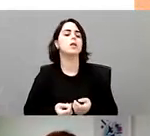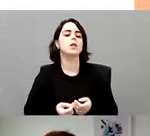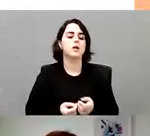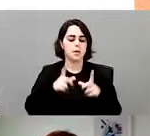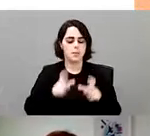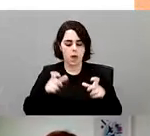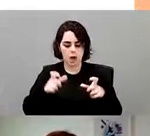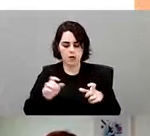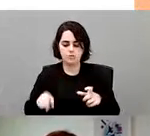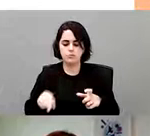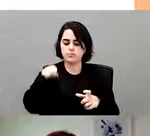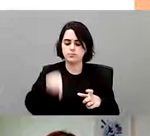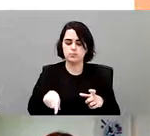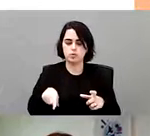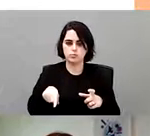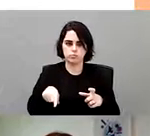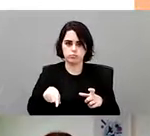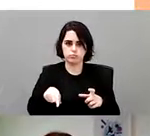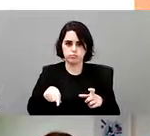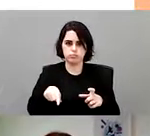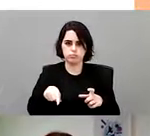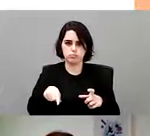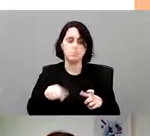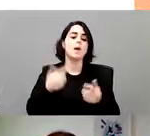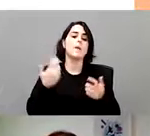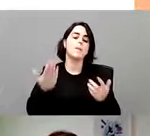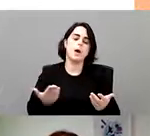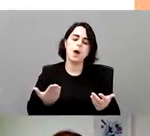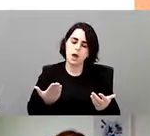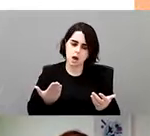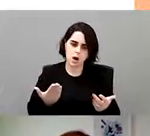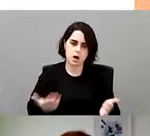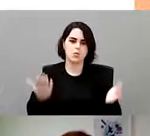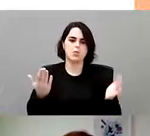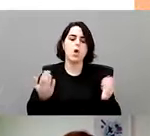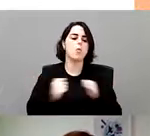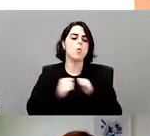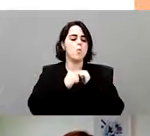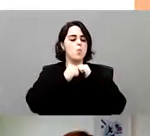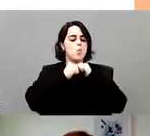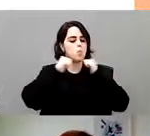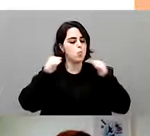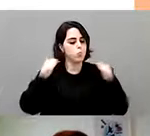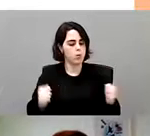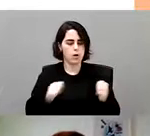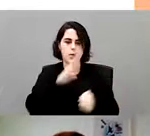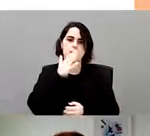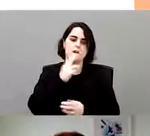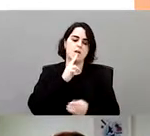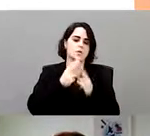luego te la señalaba con la mano, la acompañaba. Pero había que afianzarlo todo porque a veces pues, fallaba la